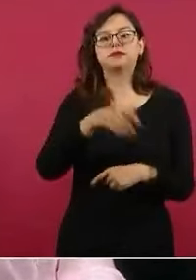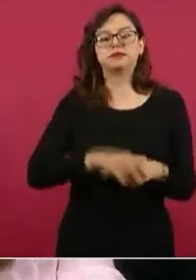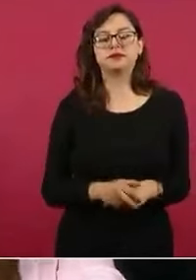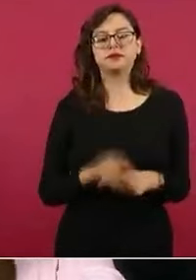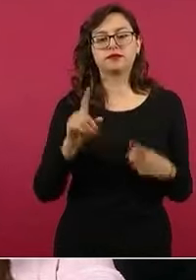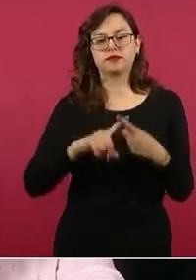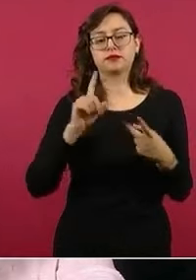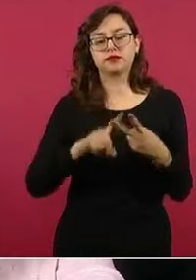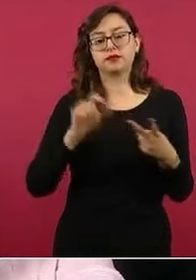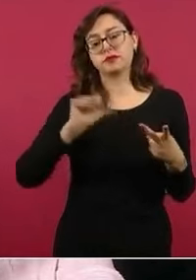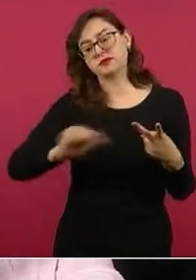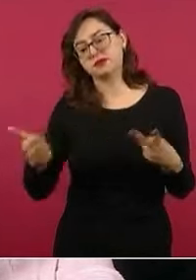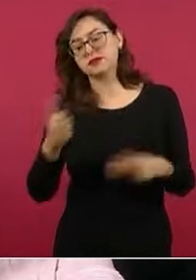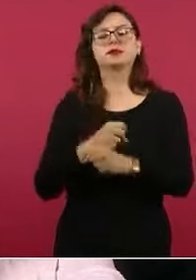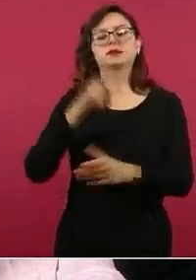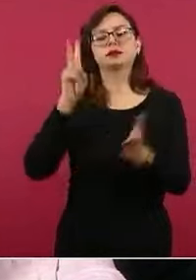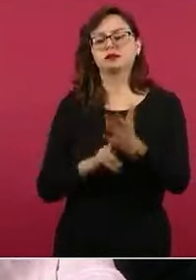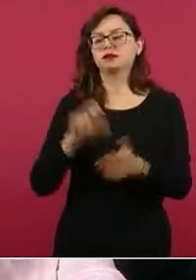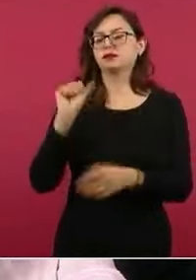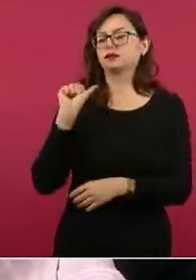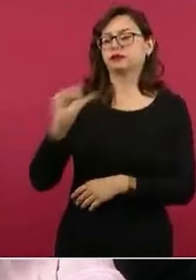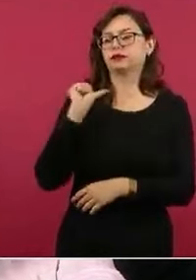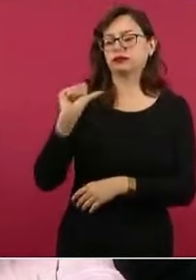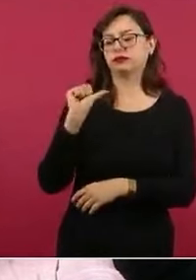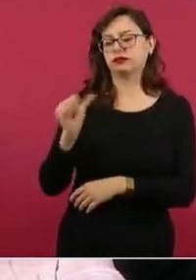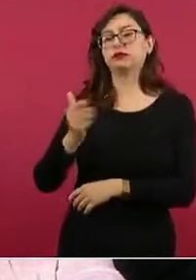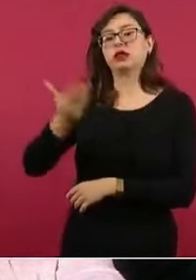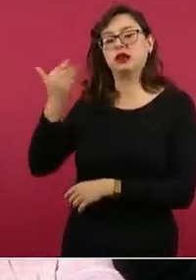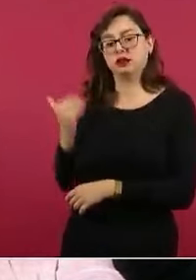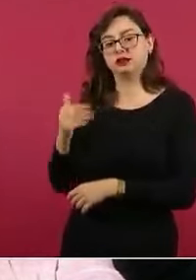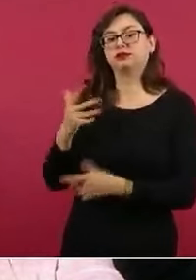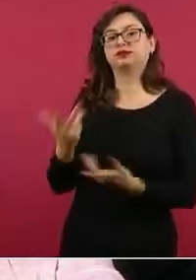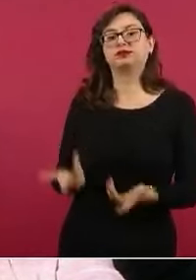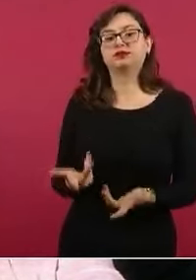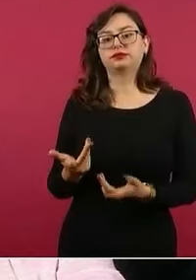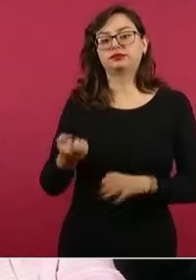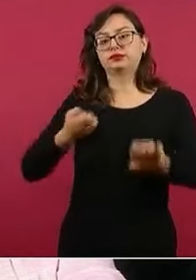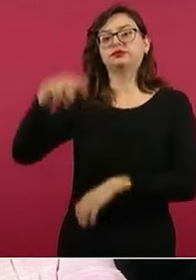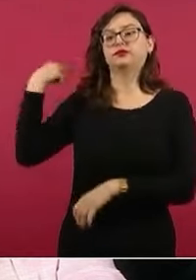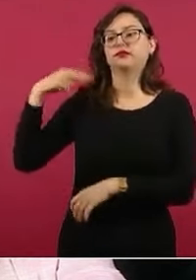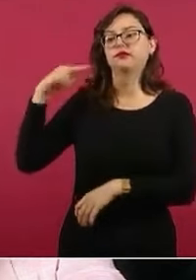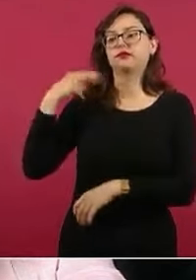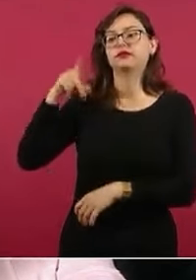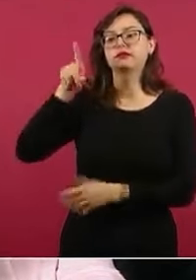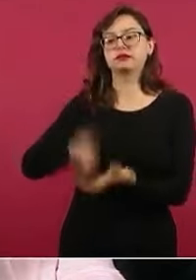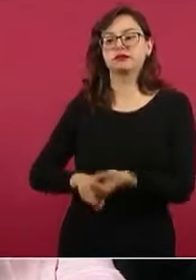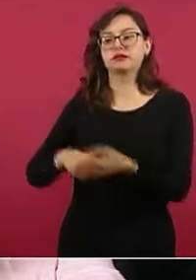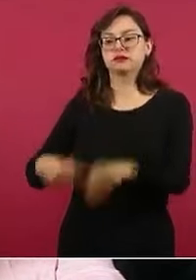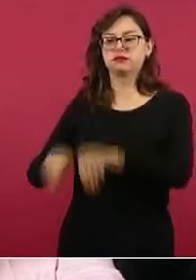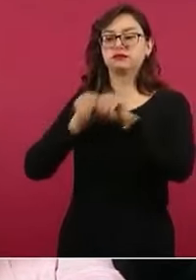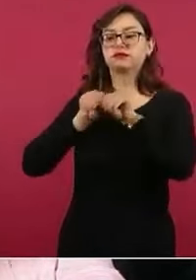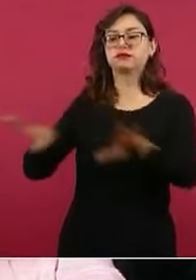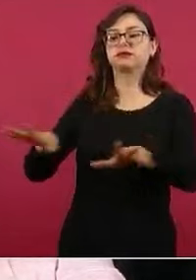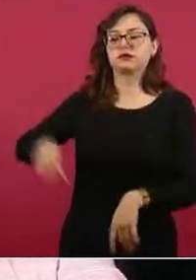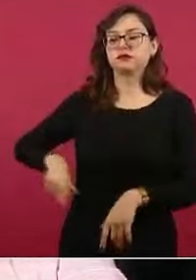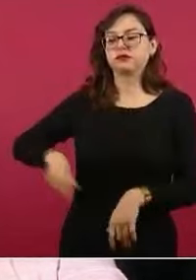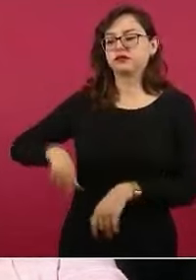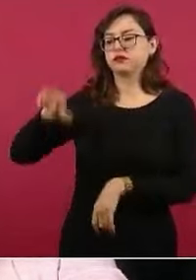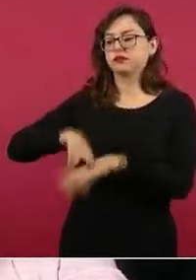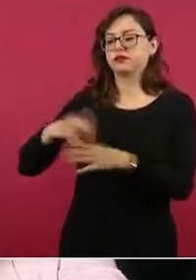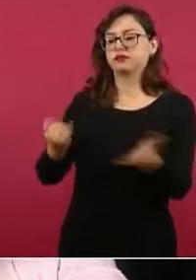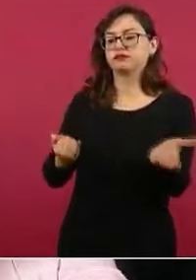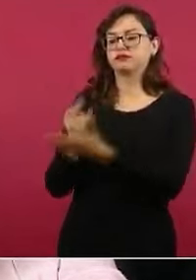se refiere que en el año 2016 fue publicado en la Gaceta Oficial del Estado de Veracruz el decreto por el que se declara